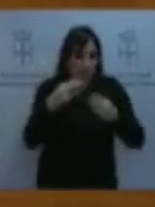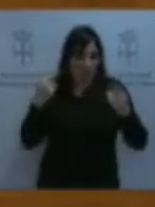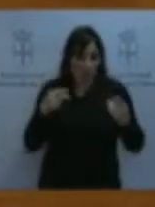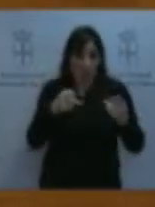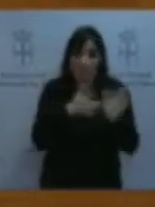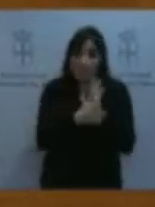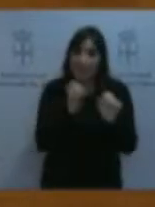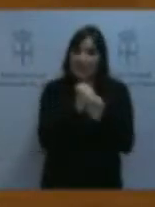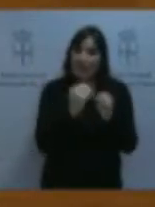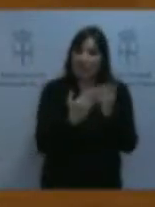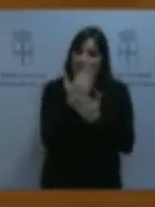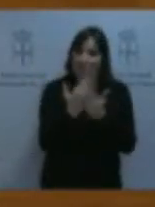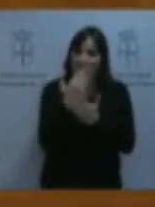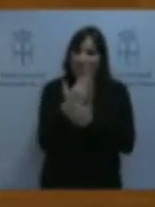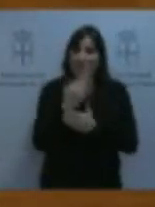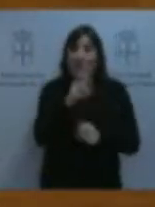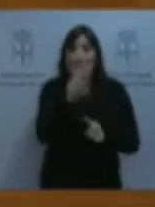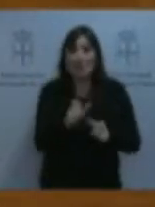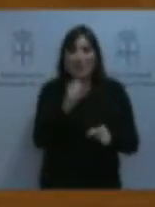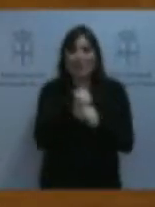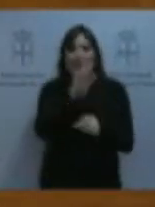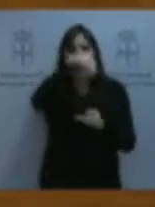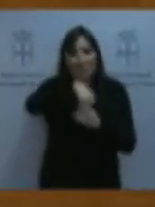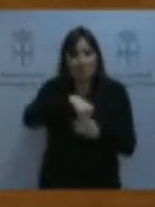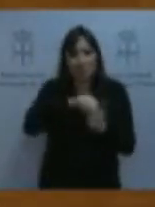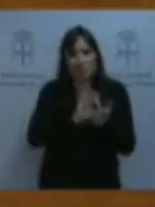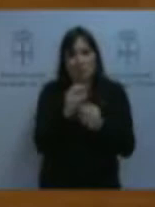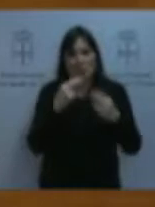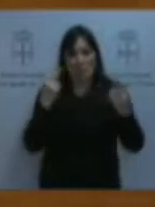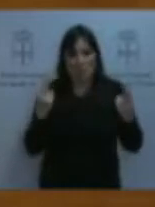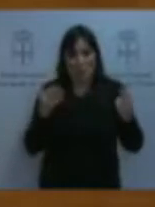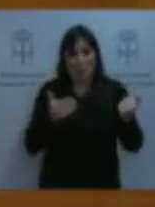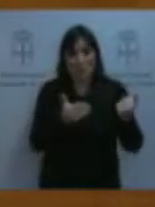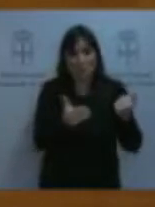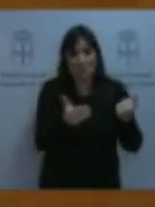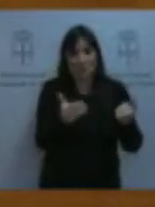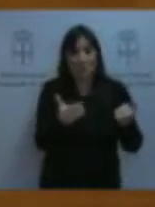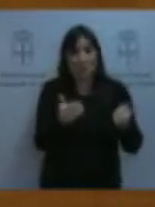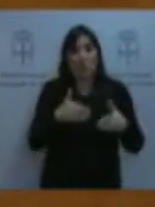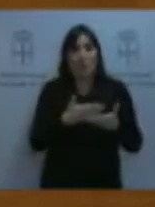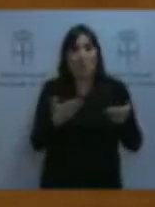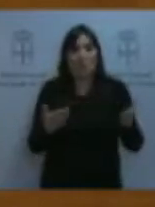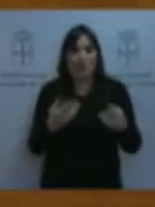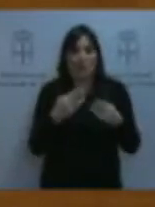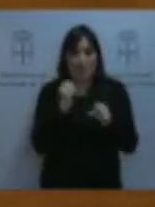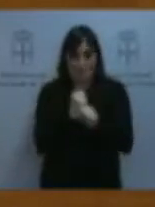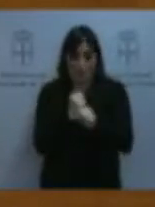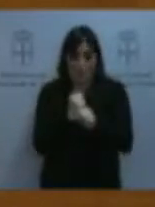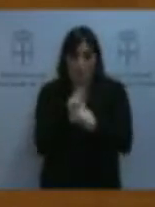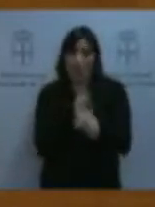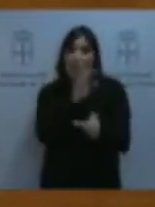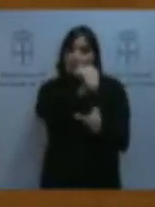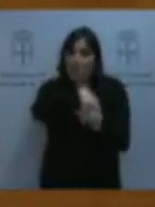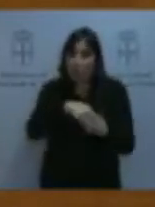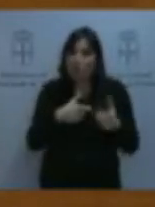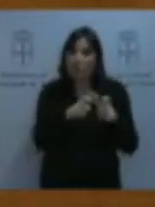públicos. El anuncio de una próxima oferta de empleo en la que se incluirá una buena parte de los numerosos puestos de trabajo que ahora están ocupados por